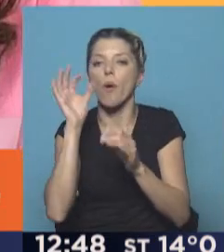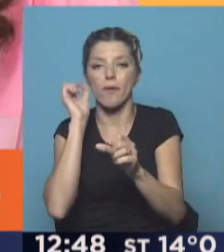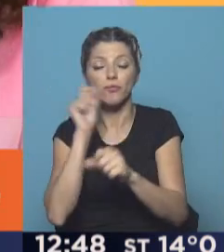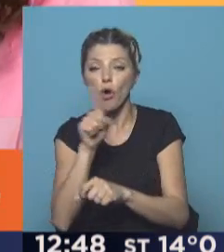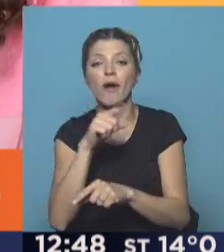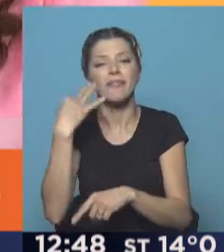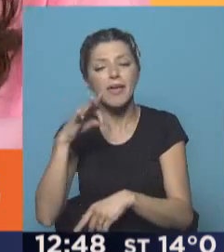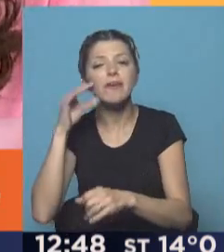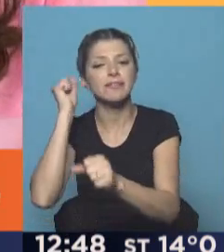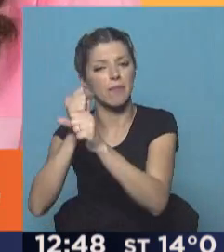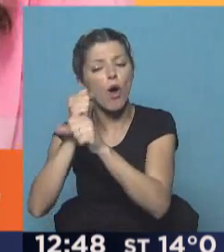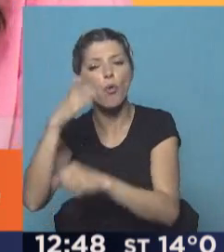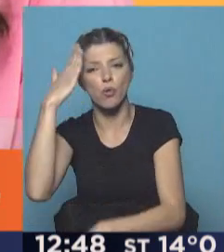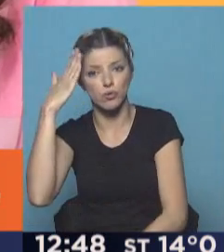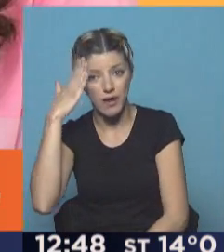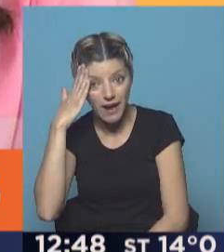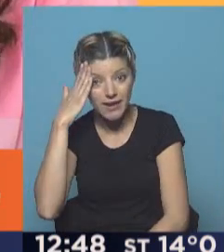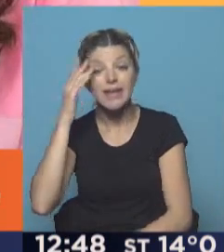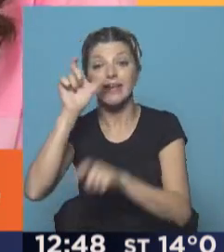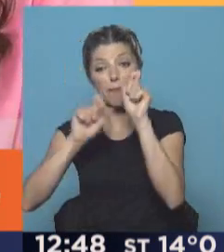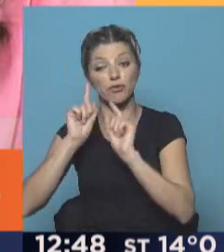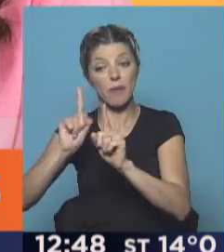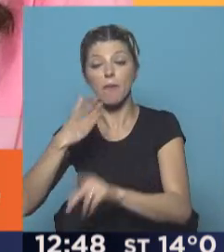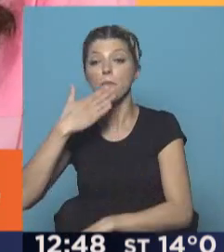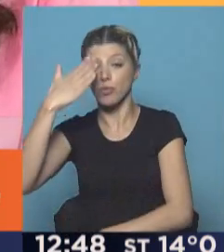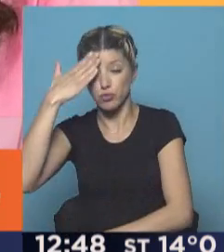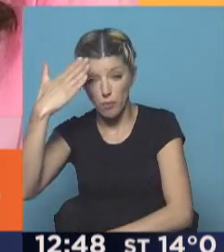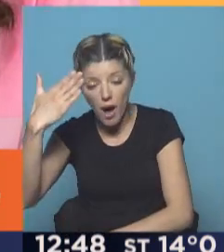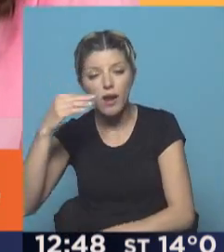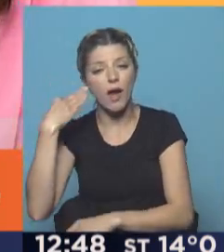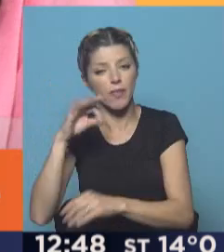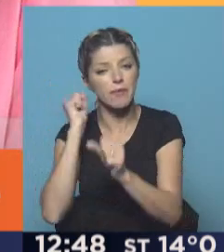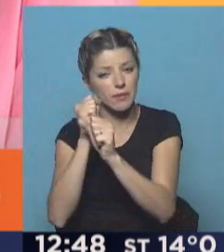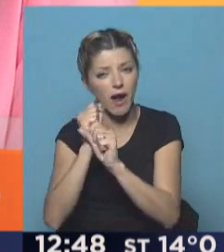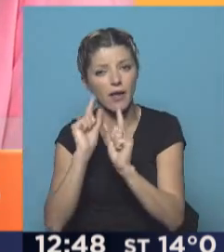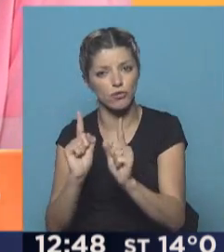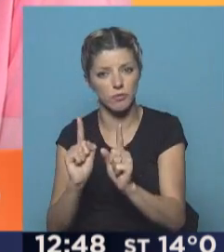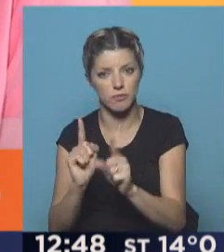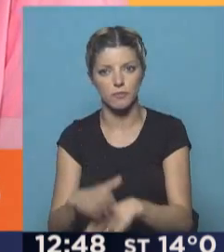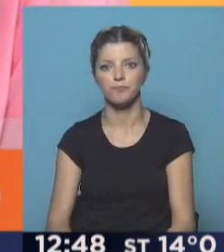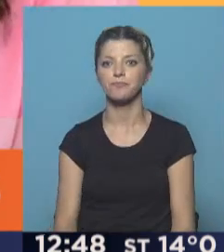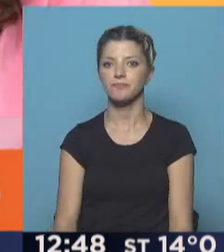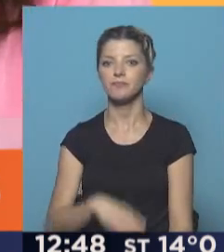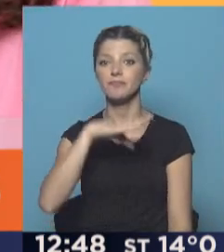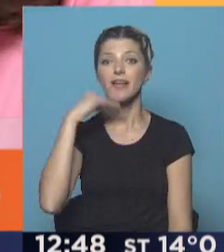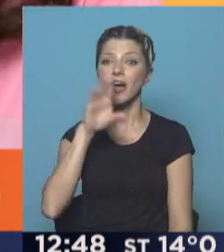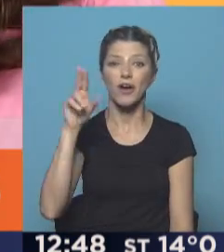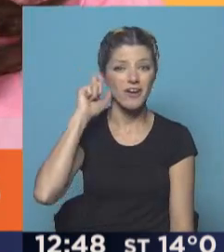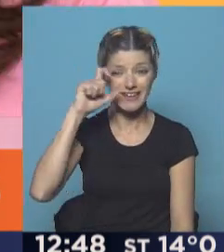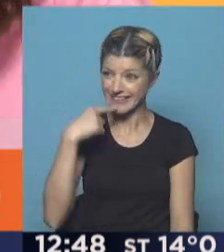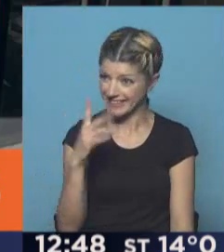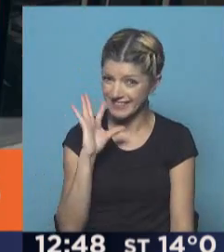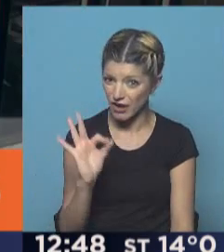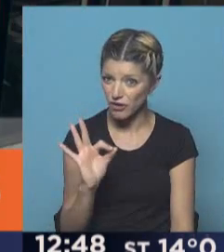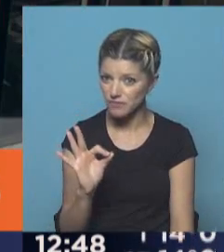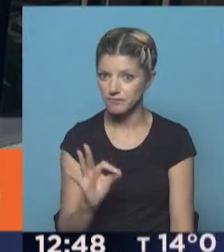esos jóvenes y los musulmanes tienen que hacer mucho más trabajo sobre esto. Jorge quiere decir algo, lo veo. No, que por